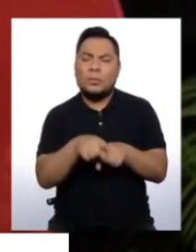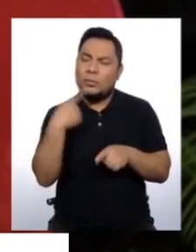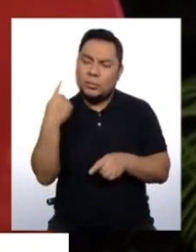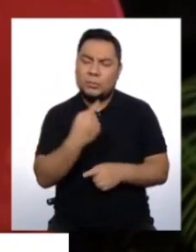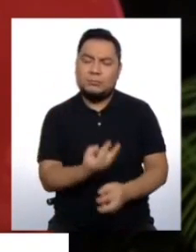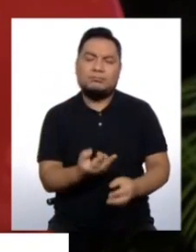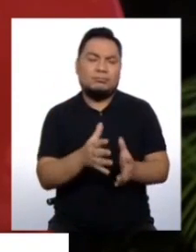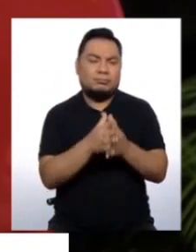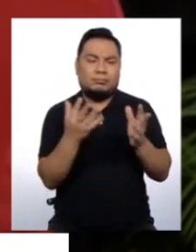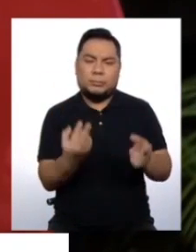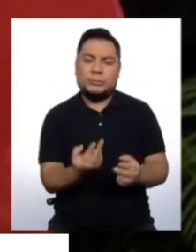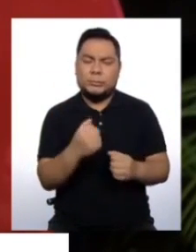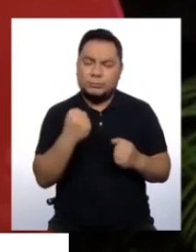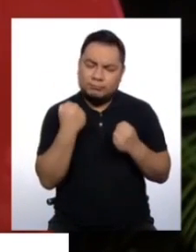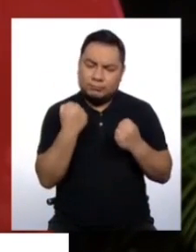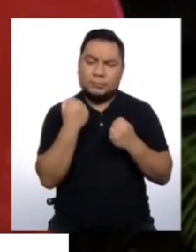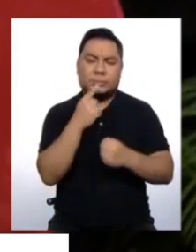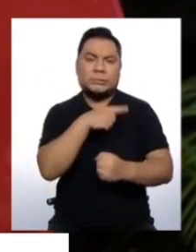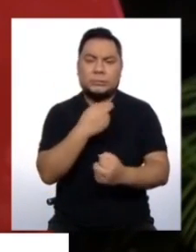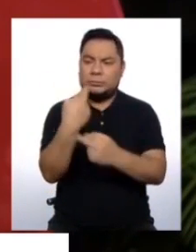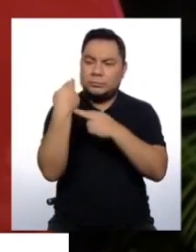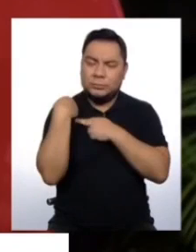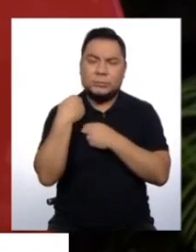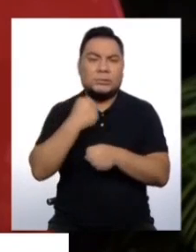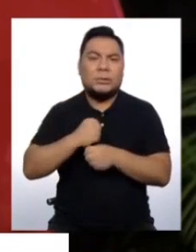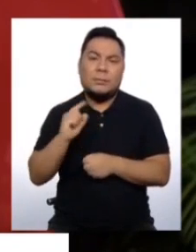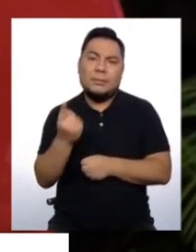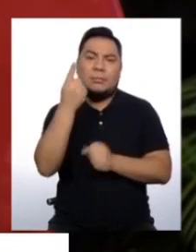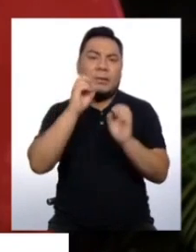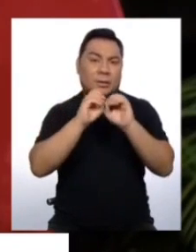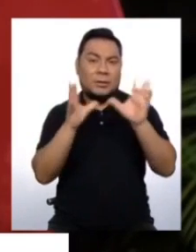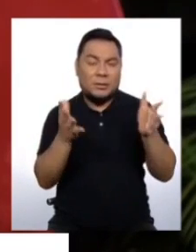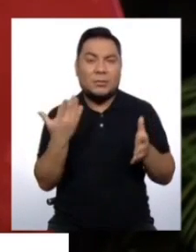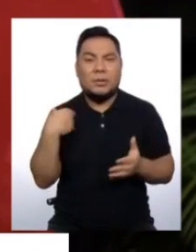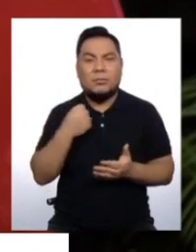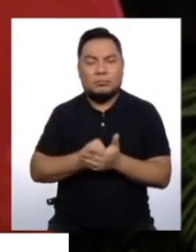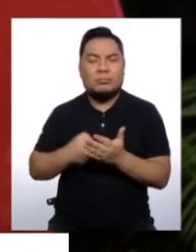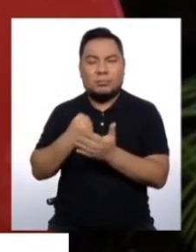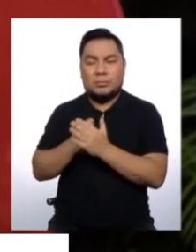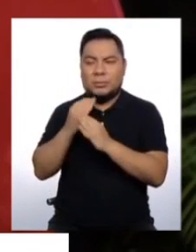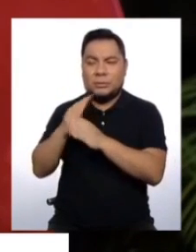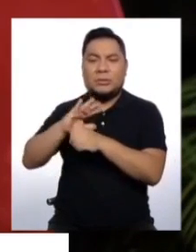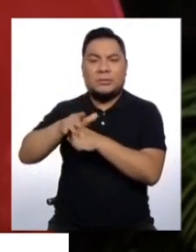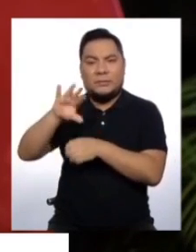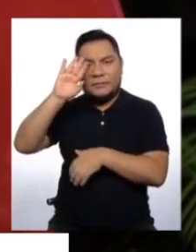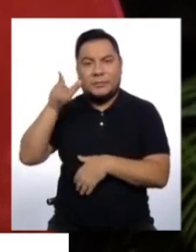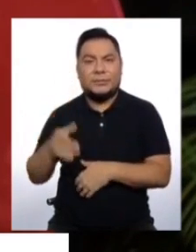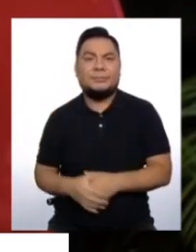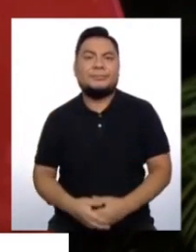ímpetu y con el mismo esfuerzo que hemos trabajado desde el primer día para encarar esta enfermedad.